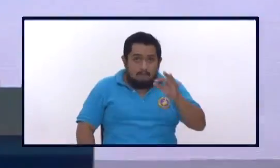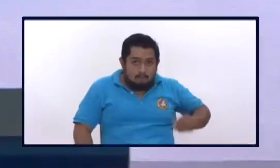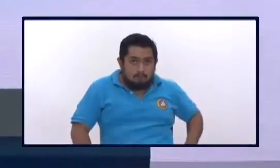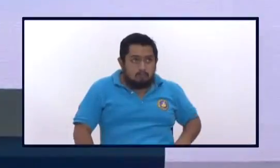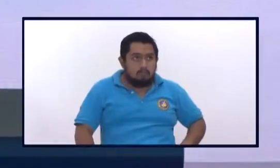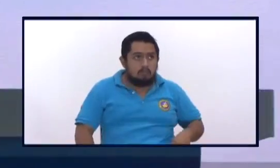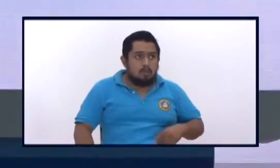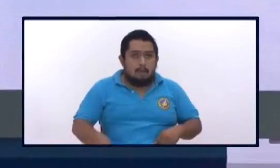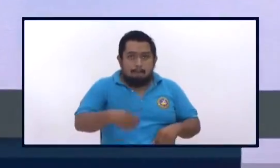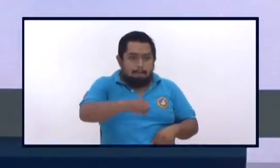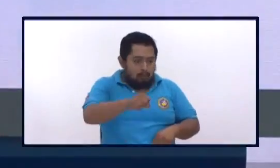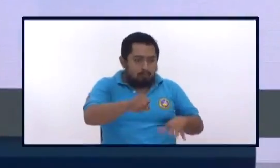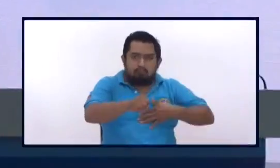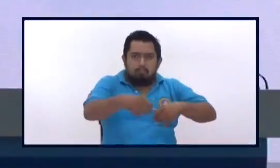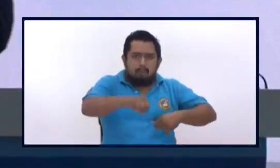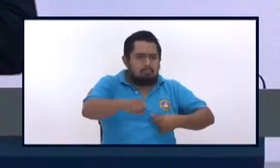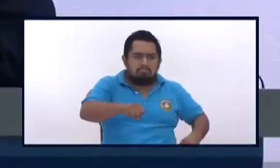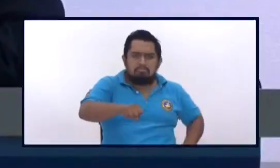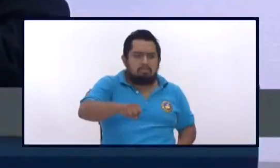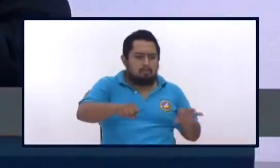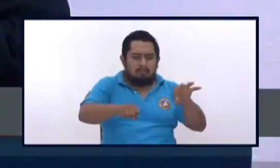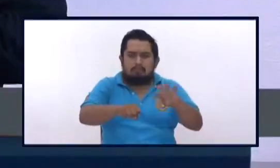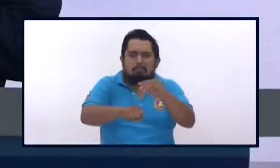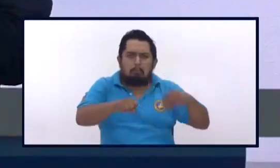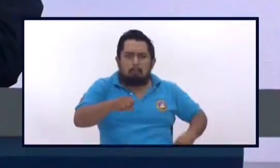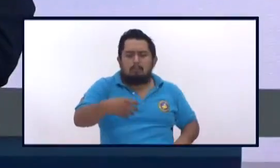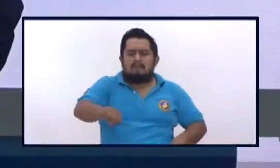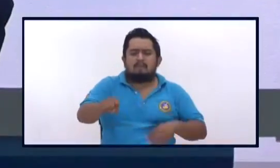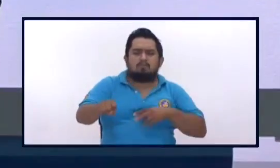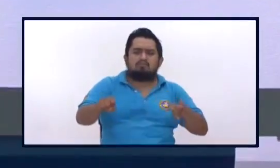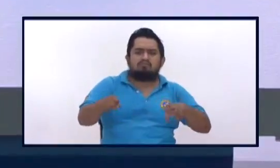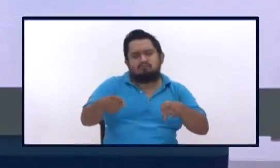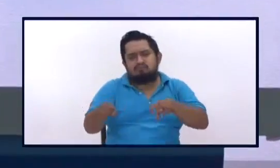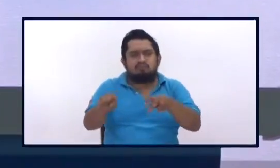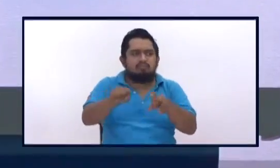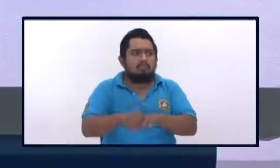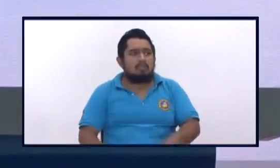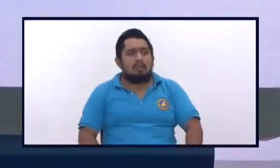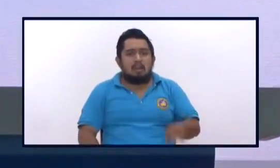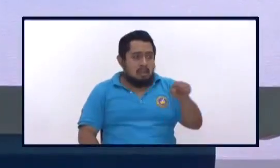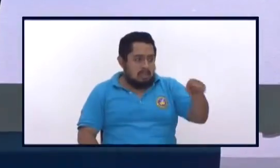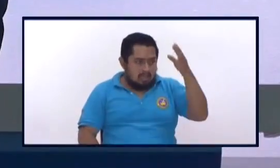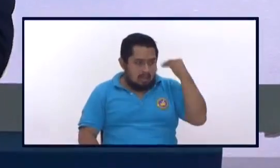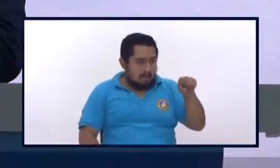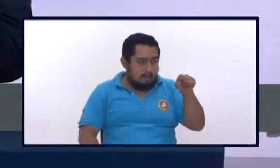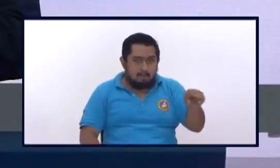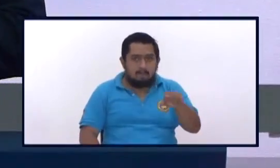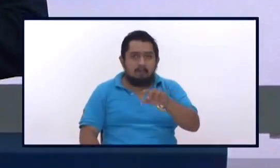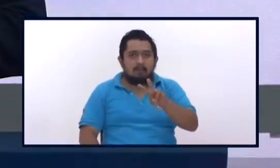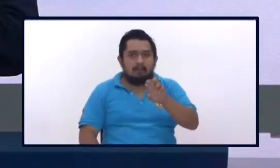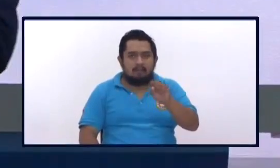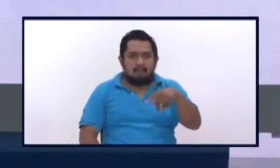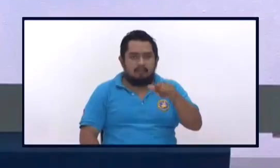puede hacer todas las operaciones que tiene la bendita motocicleta bueno charlie tiene una moto una vez para ti max no sé qué es de la yamaha